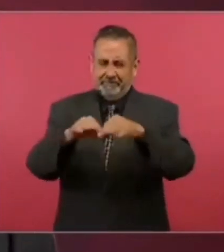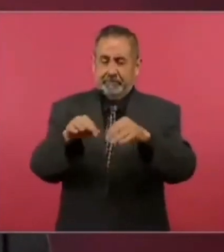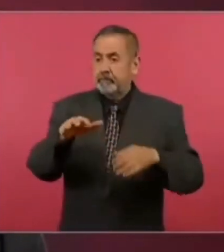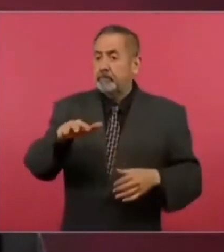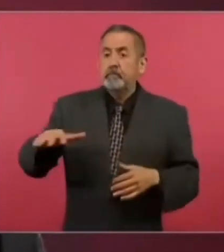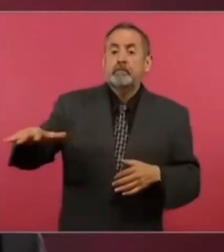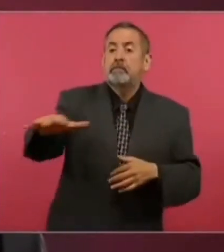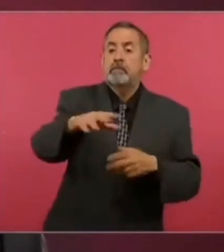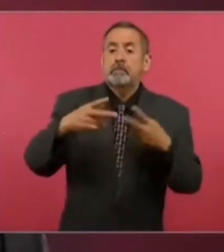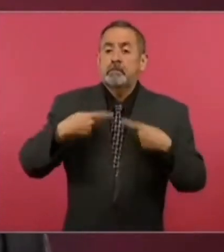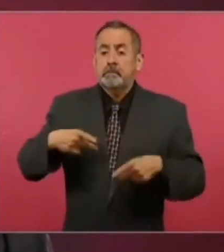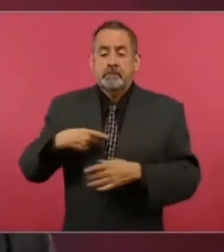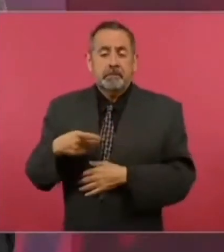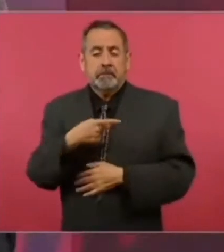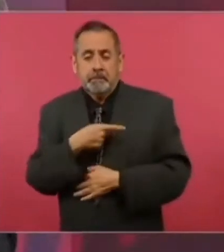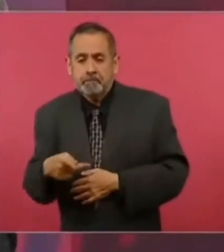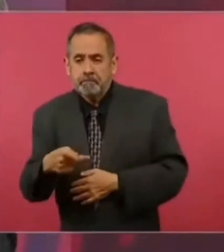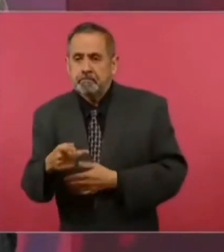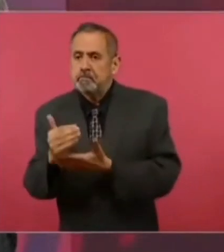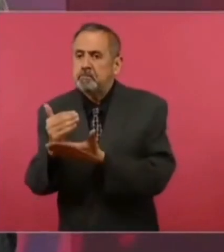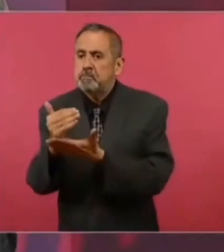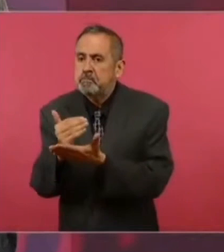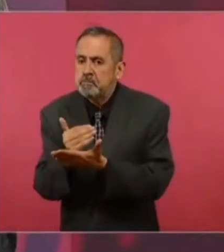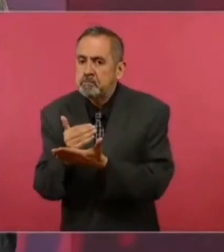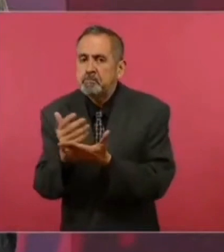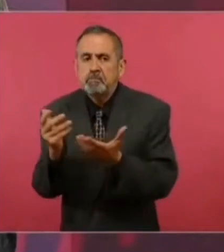la pobreza